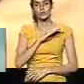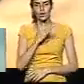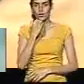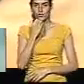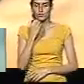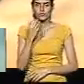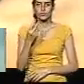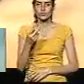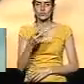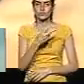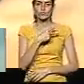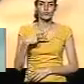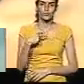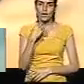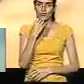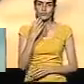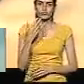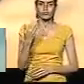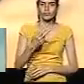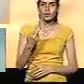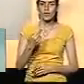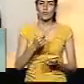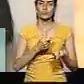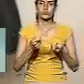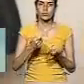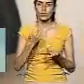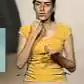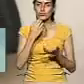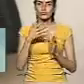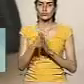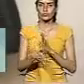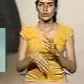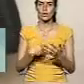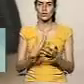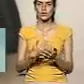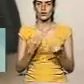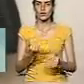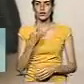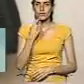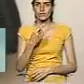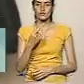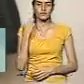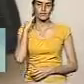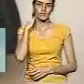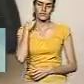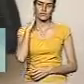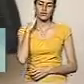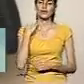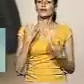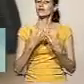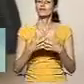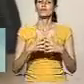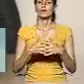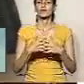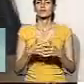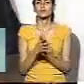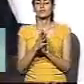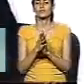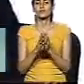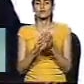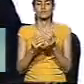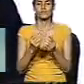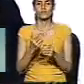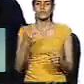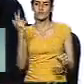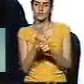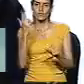Hay algunas cosas, por ejemplo, que se dijeron allí, que tú puedes adquirir hasta lo que se llama, pues, una máquina para recargar los